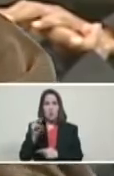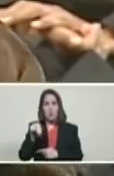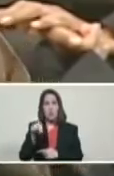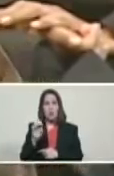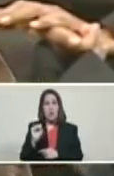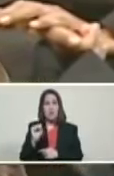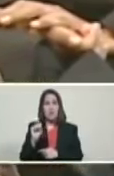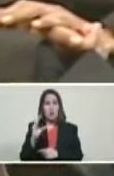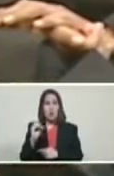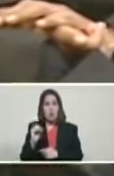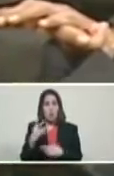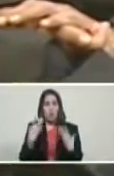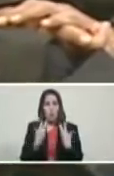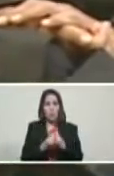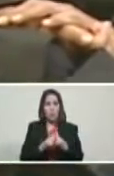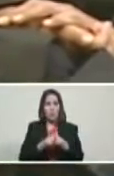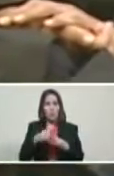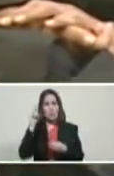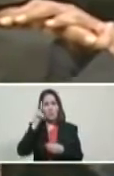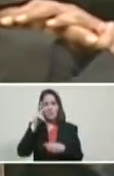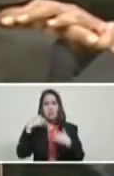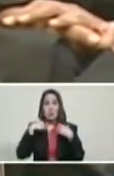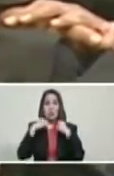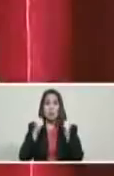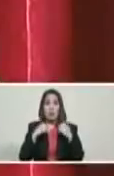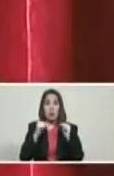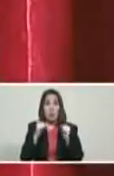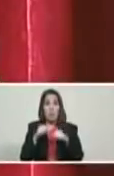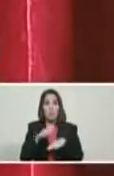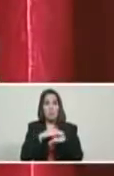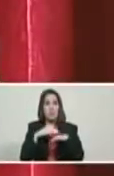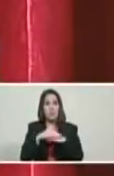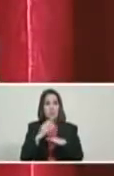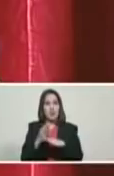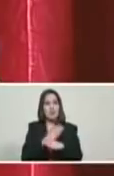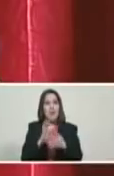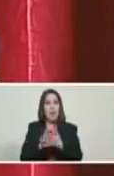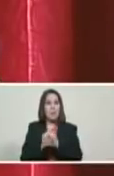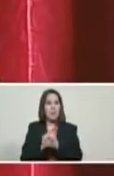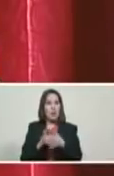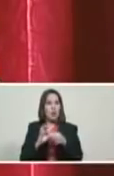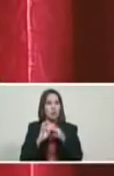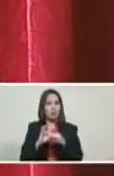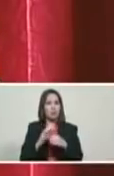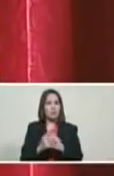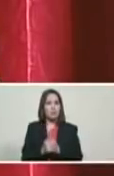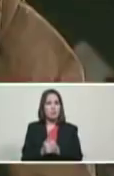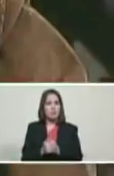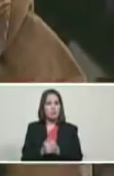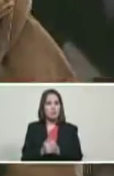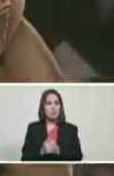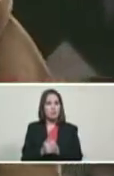el profesor Aristóbulo Isturi, que ahorita es ministro. Y también sí, amigo mío. Ah, ¿verdad? Yo no...